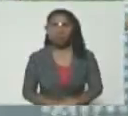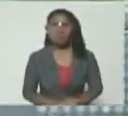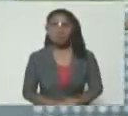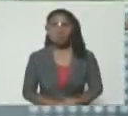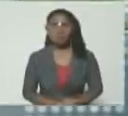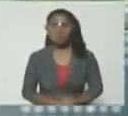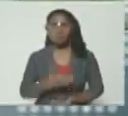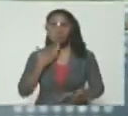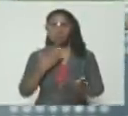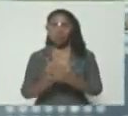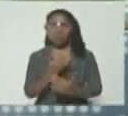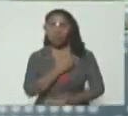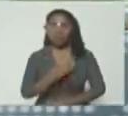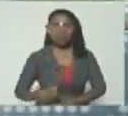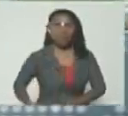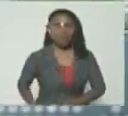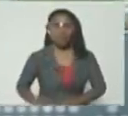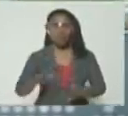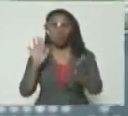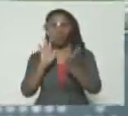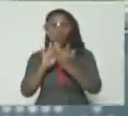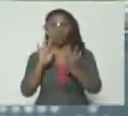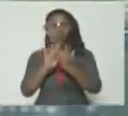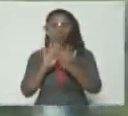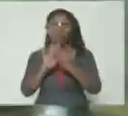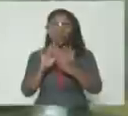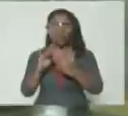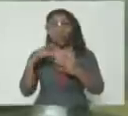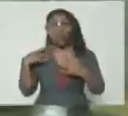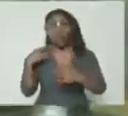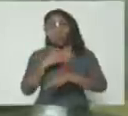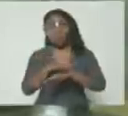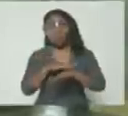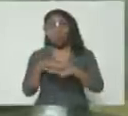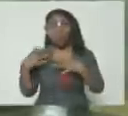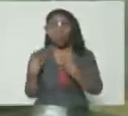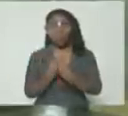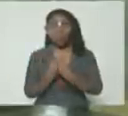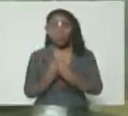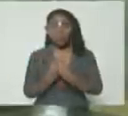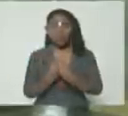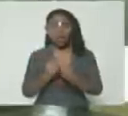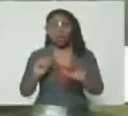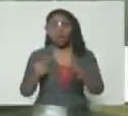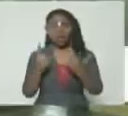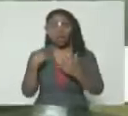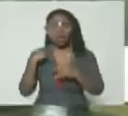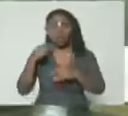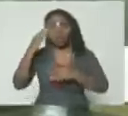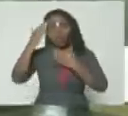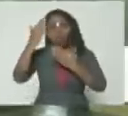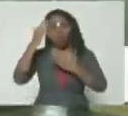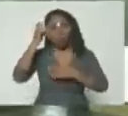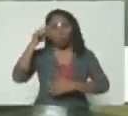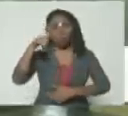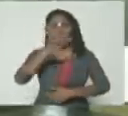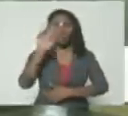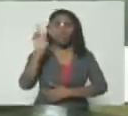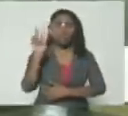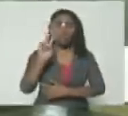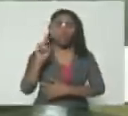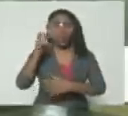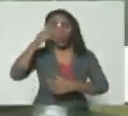Gracias, presidente, por el pase. Saludo al gabinete que lo acompaña en el CETI. También saludo al pueblo venezolano y al